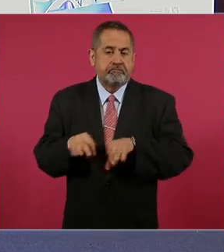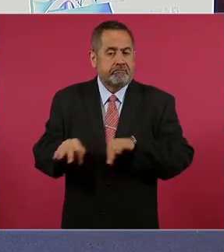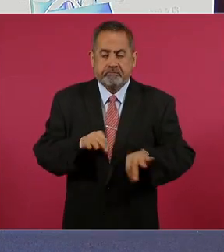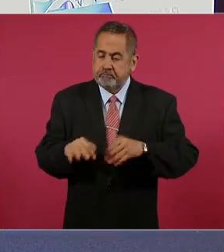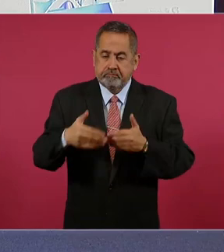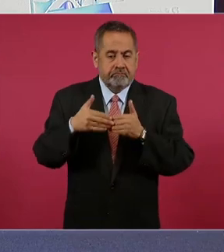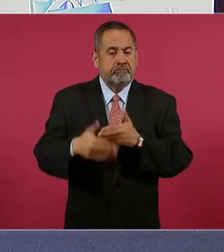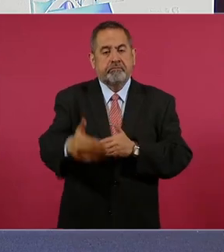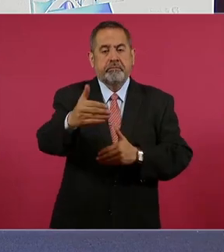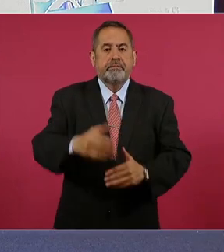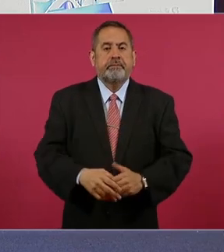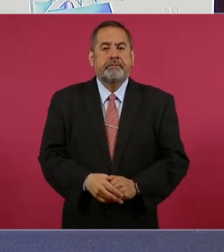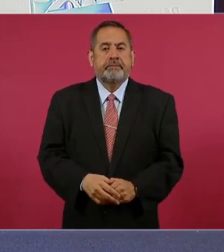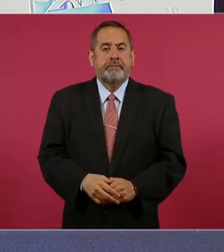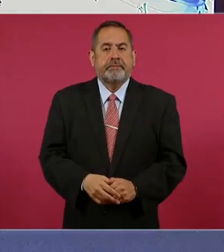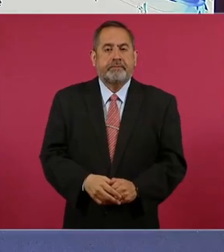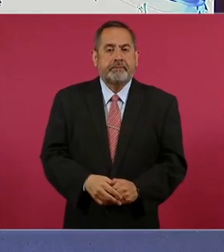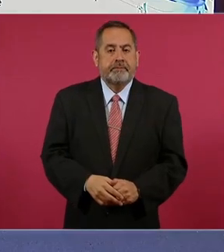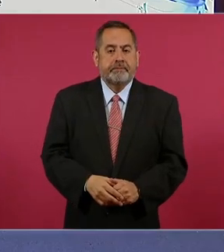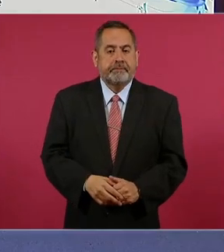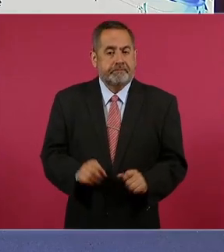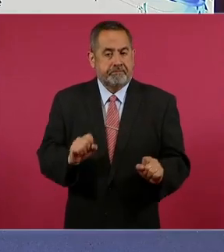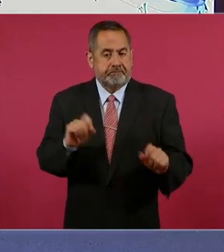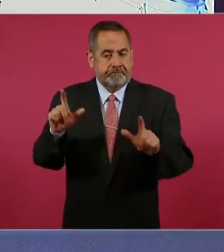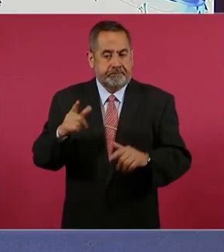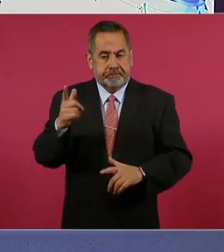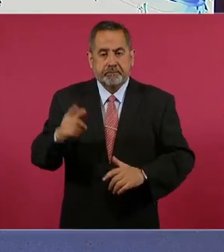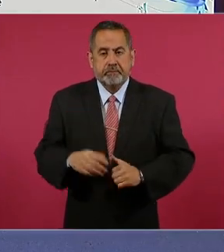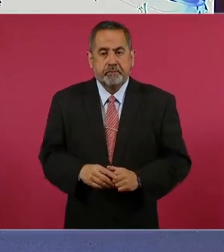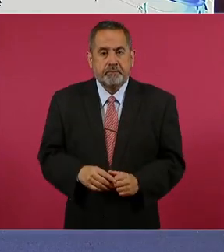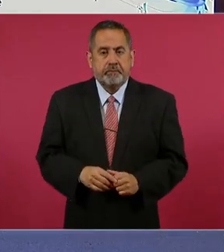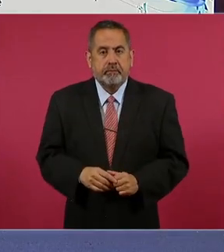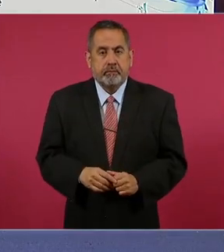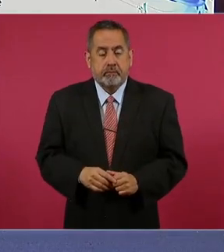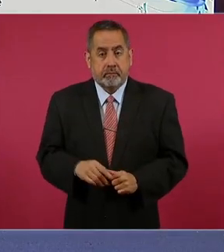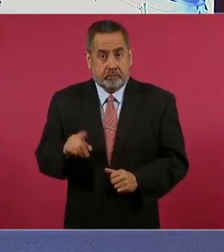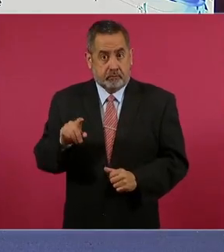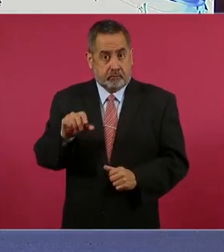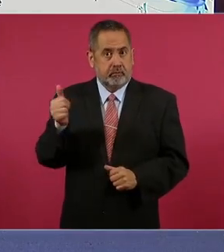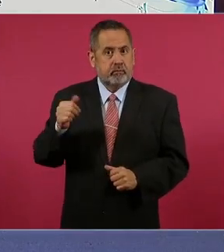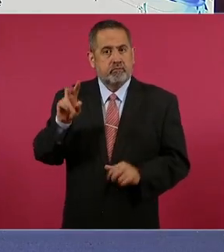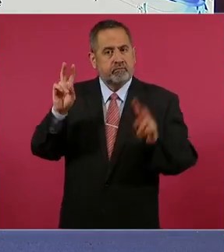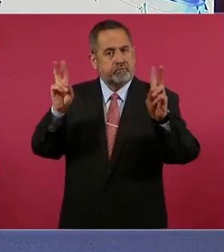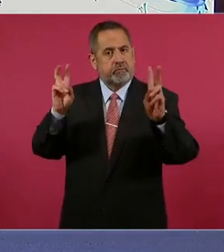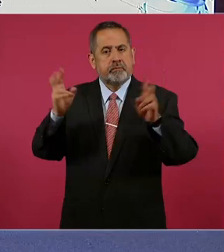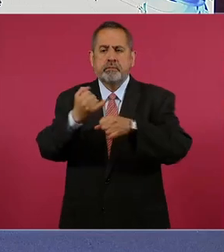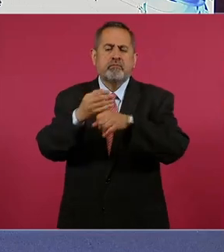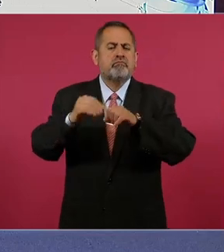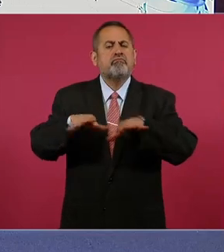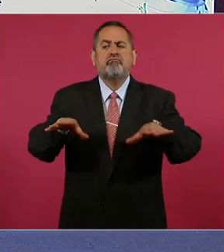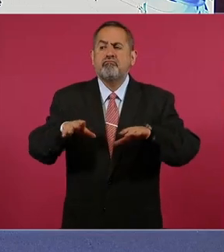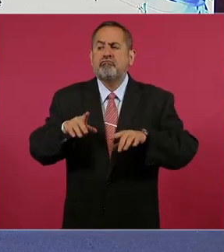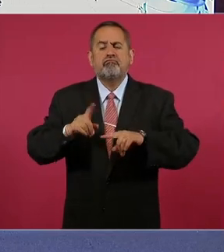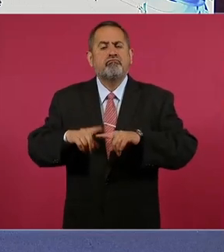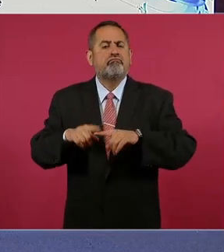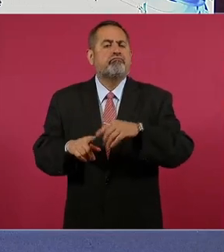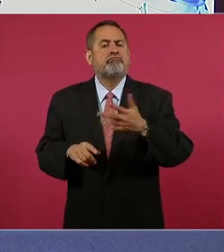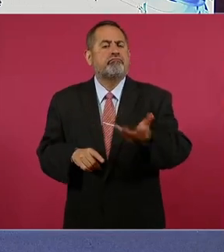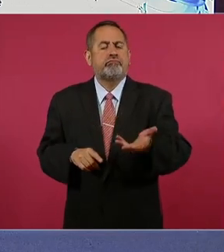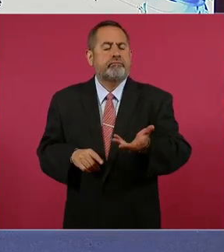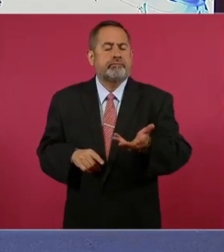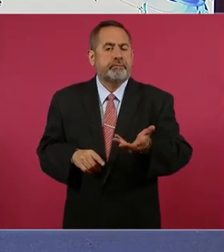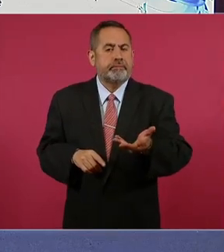institución. La siguiente, por favor. Gracias de este otro tema que queremos informar, que tiene que ver con